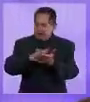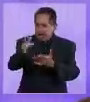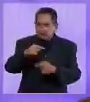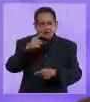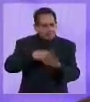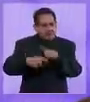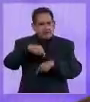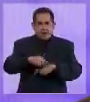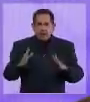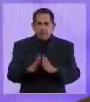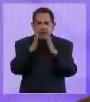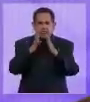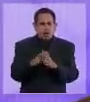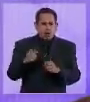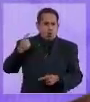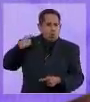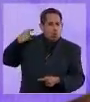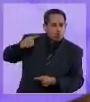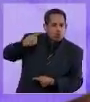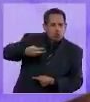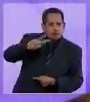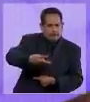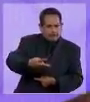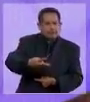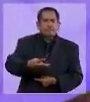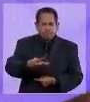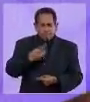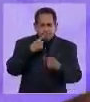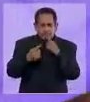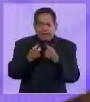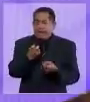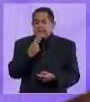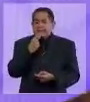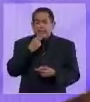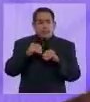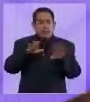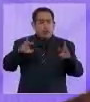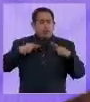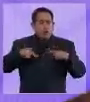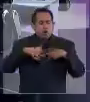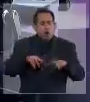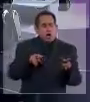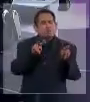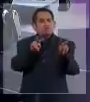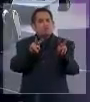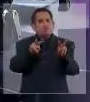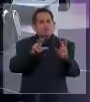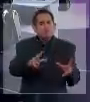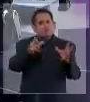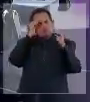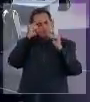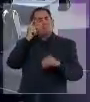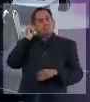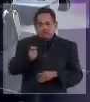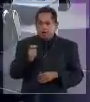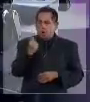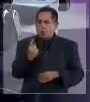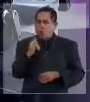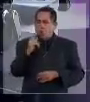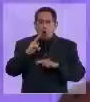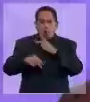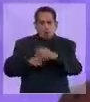participar en estos 3 debates que contribuirán, no me queda duda, a que la ciudadanía acuda a las urnas el 1 de julio de manera